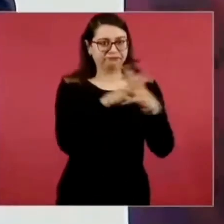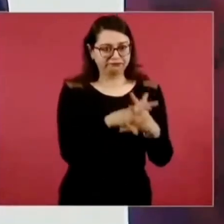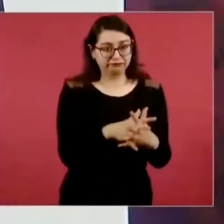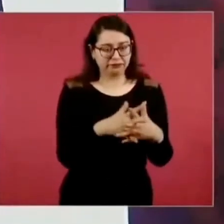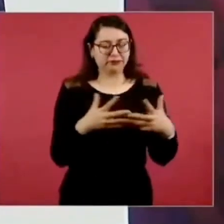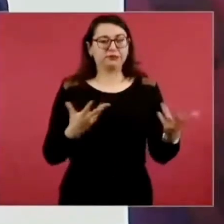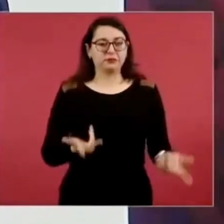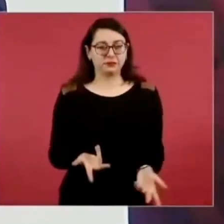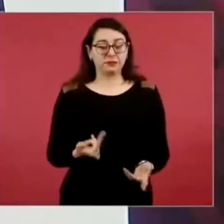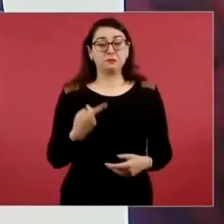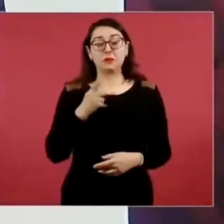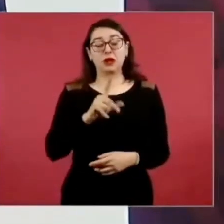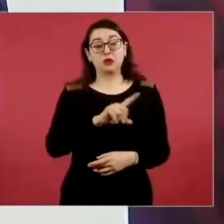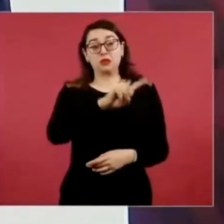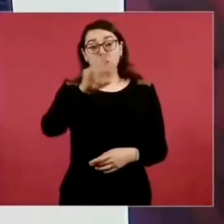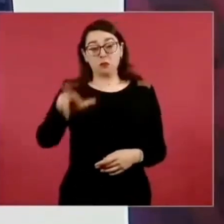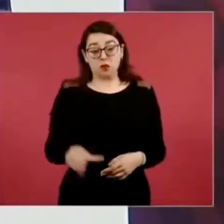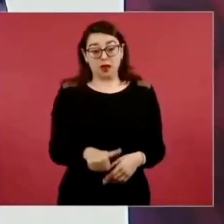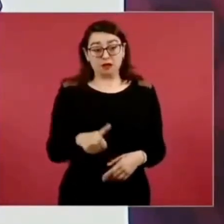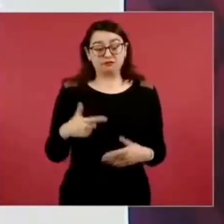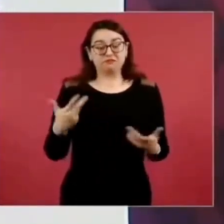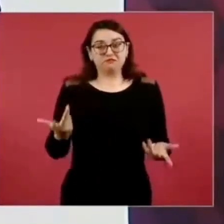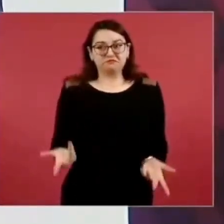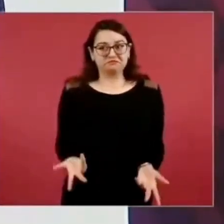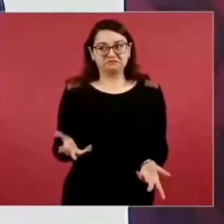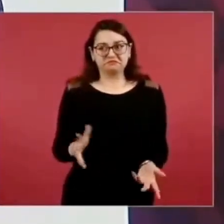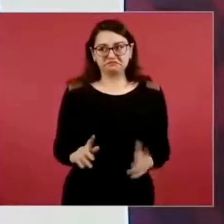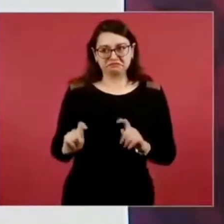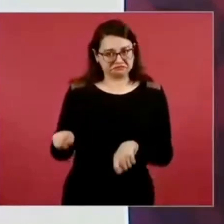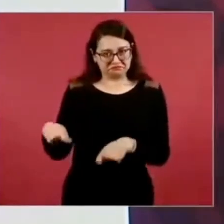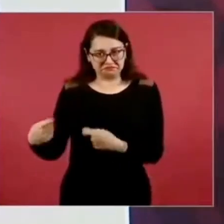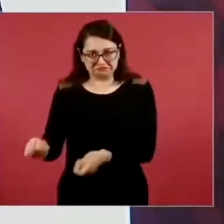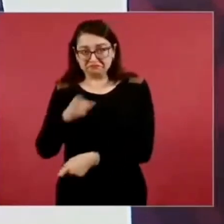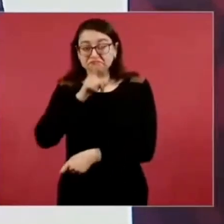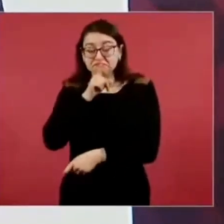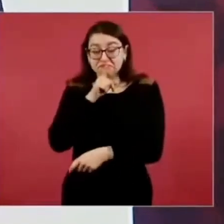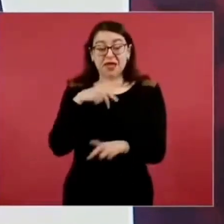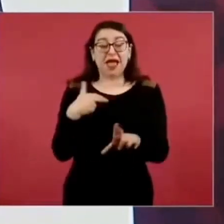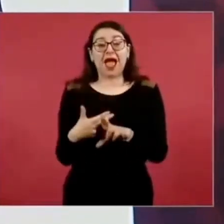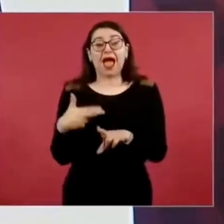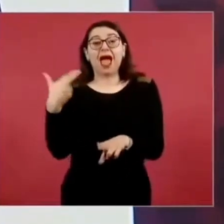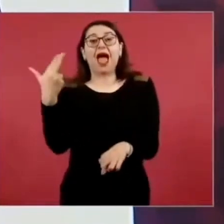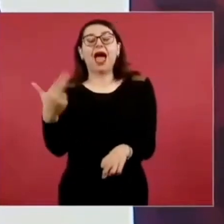Pero imagínense lo que eso provoca.